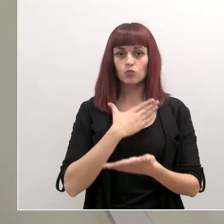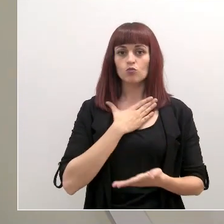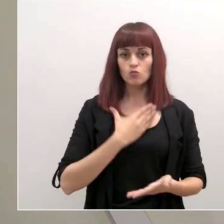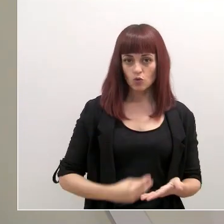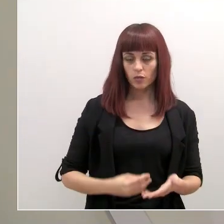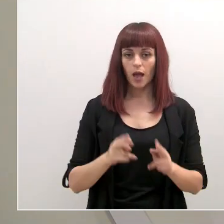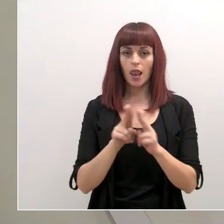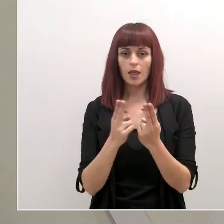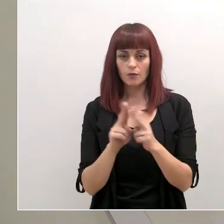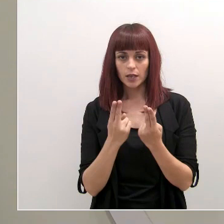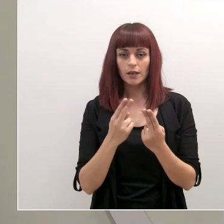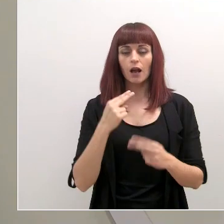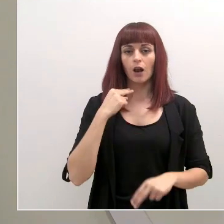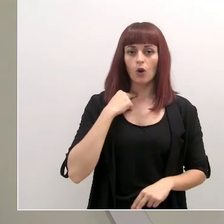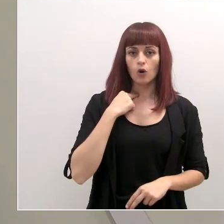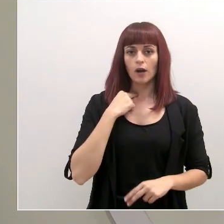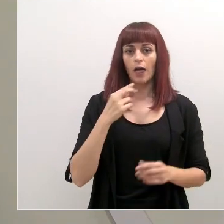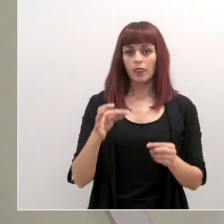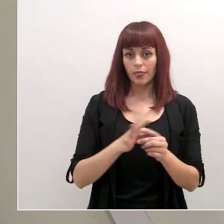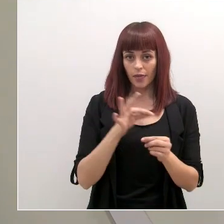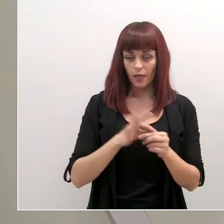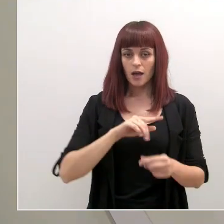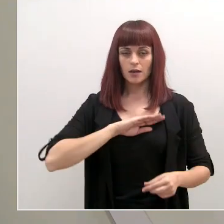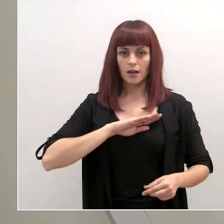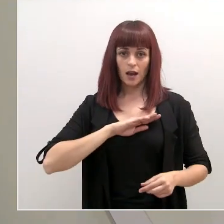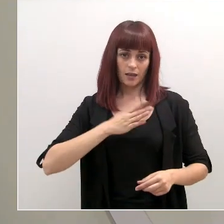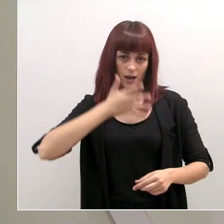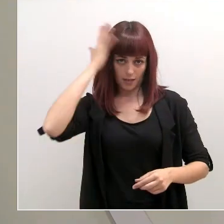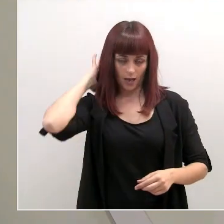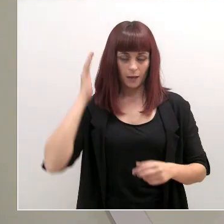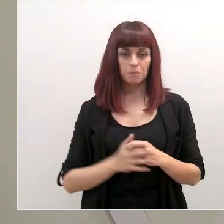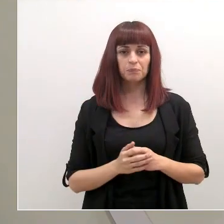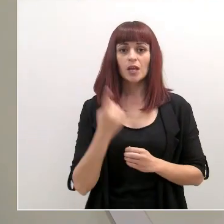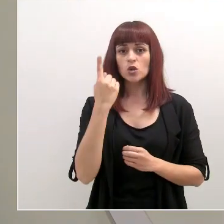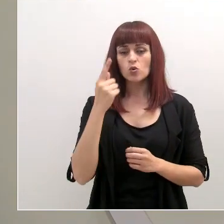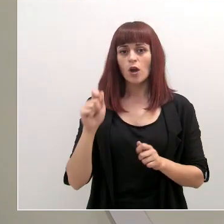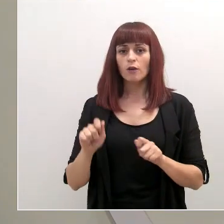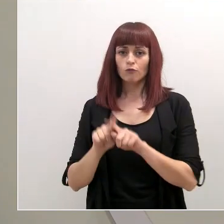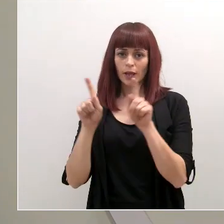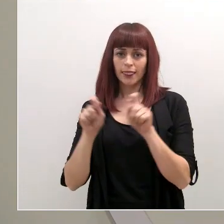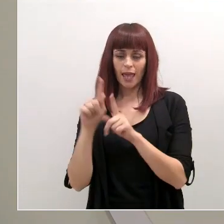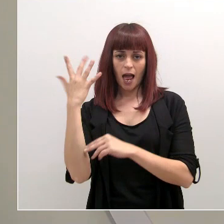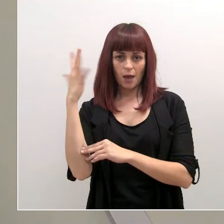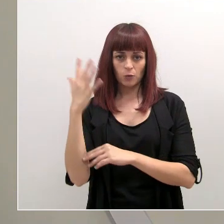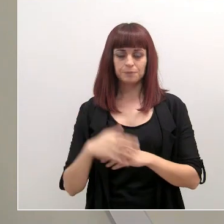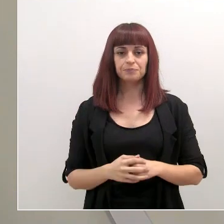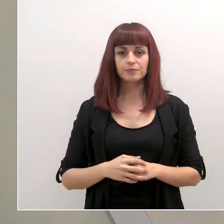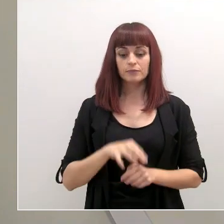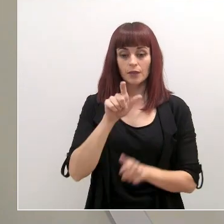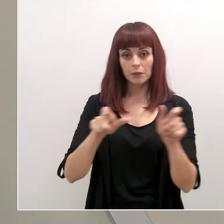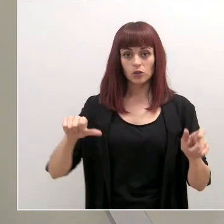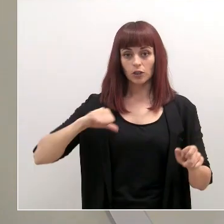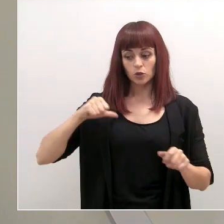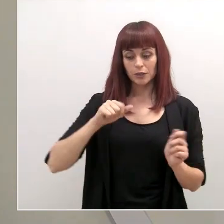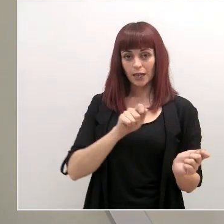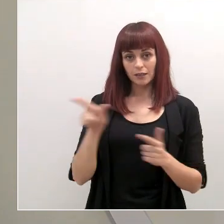Murcia, Librilla, Lorca, Cieza y Cartagena, y un caso en Fuente Álama. El número de personas